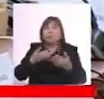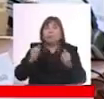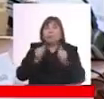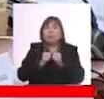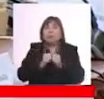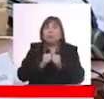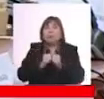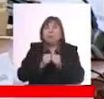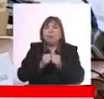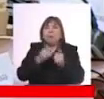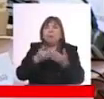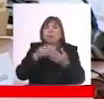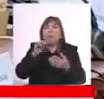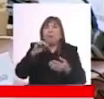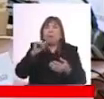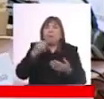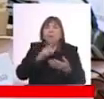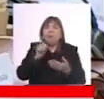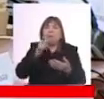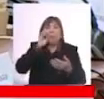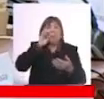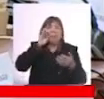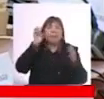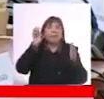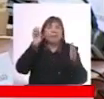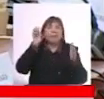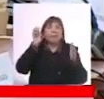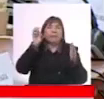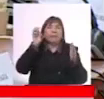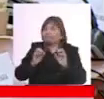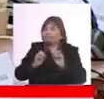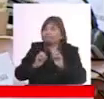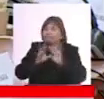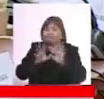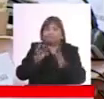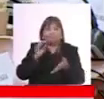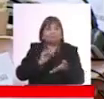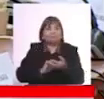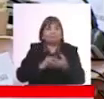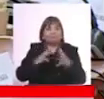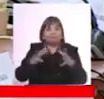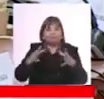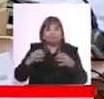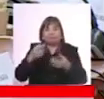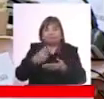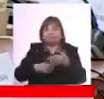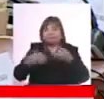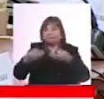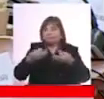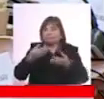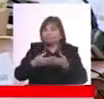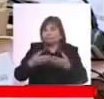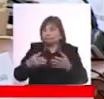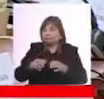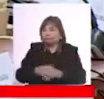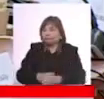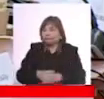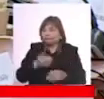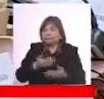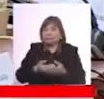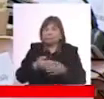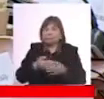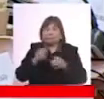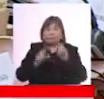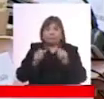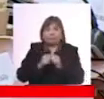para que las MIPES, por ejemplo, emprendan nuevas iniciativas de negocio, realicen innovación.